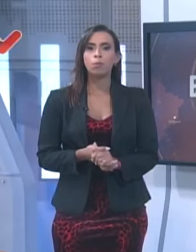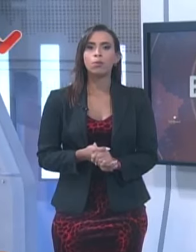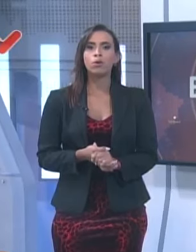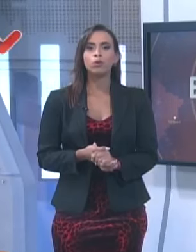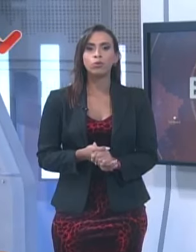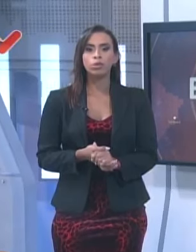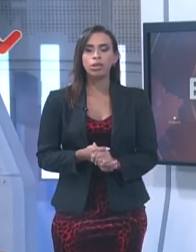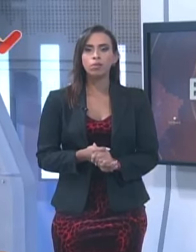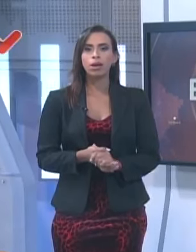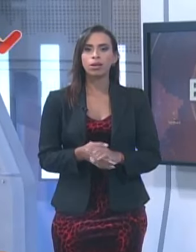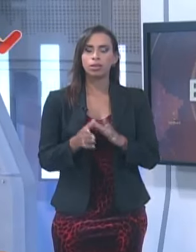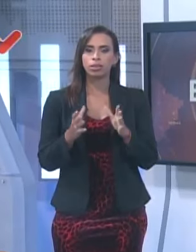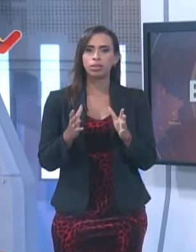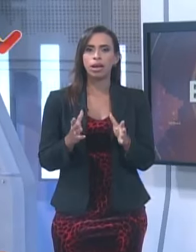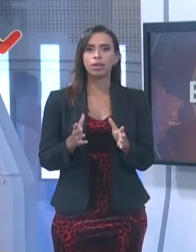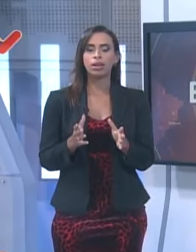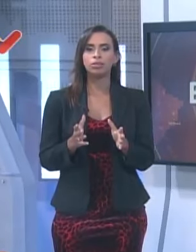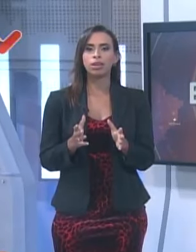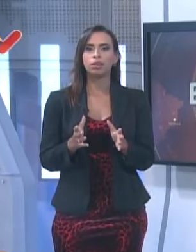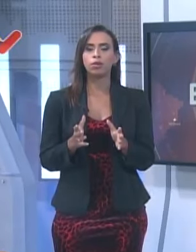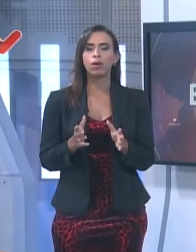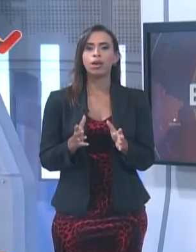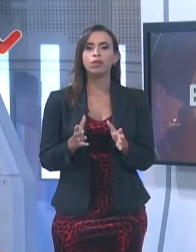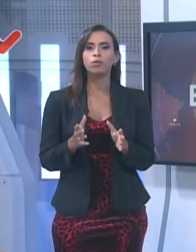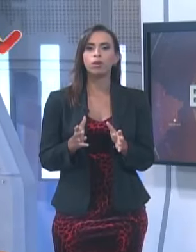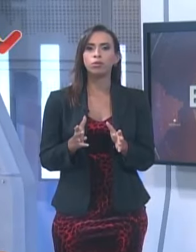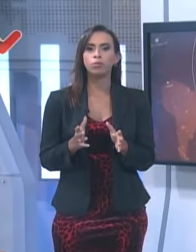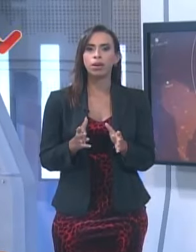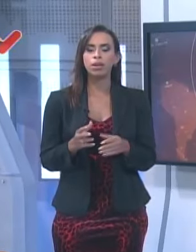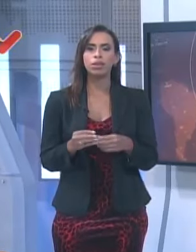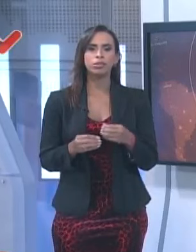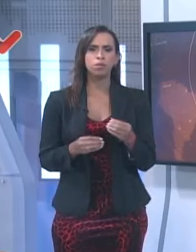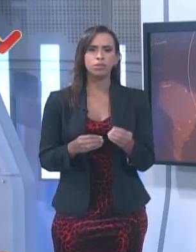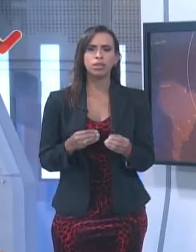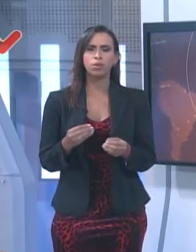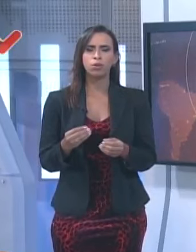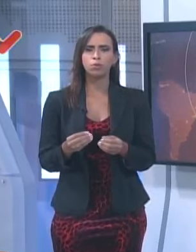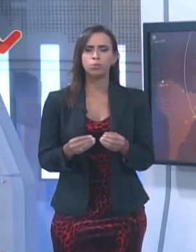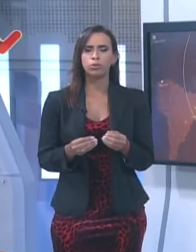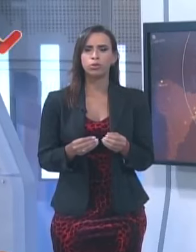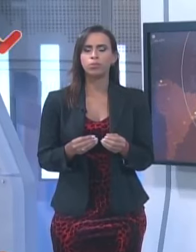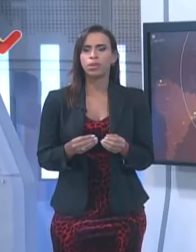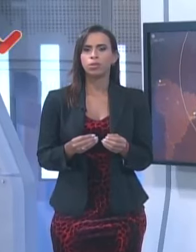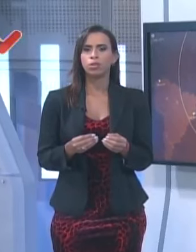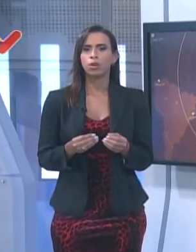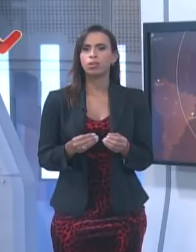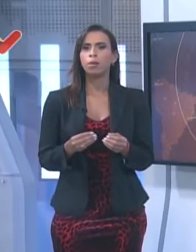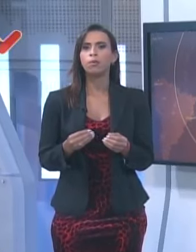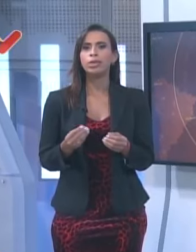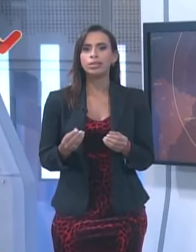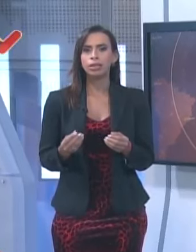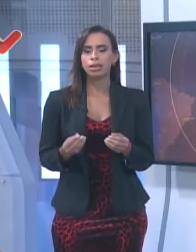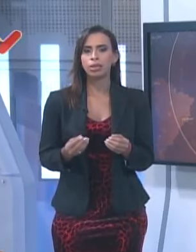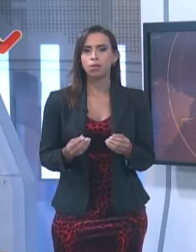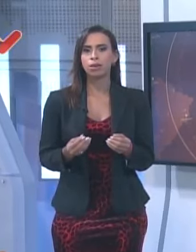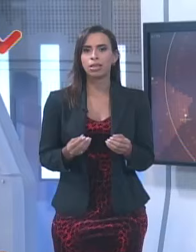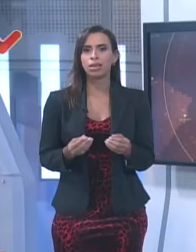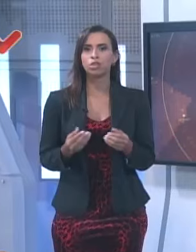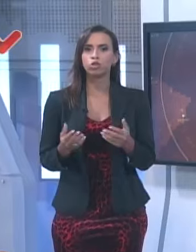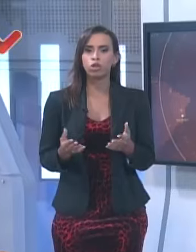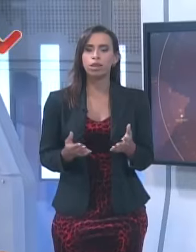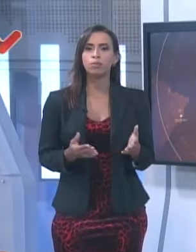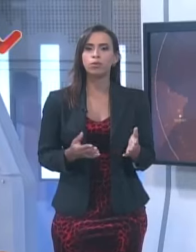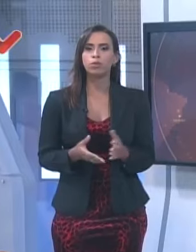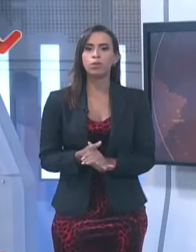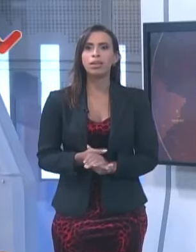Economía Productiva que se está realizando en nuestro país y que siempre se reúne a propósito de todas estas políticas en